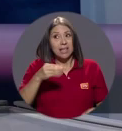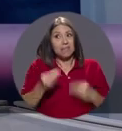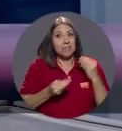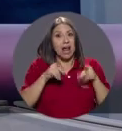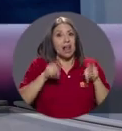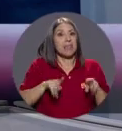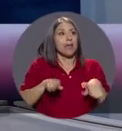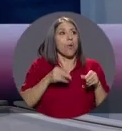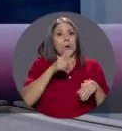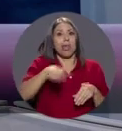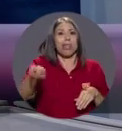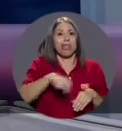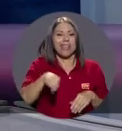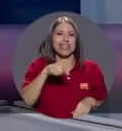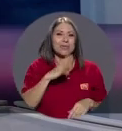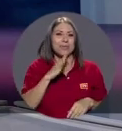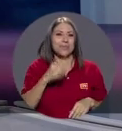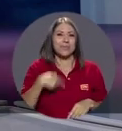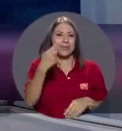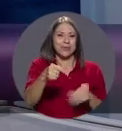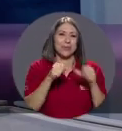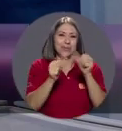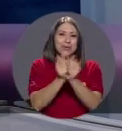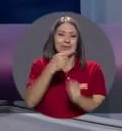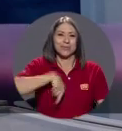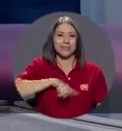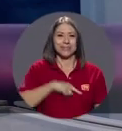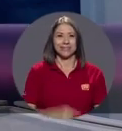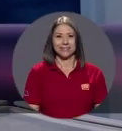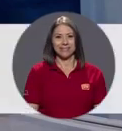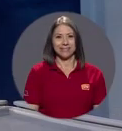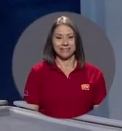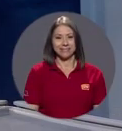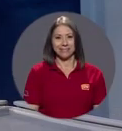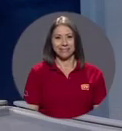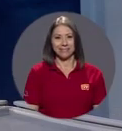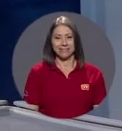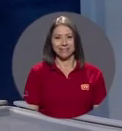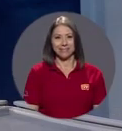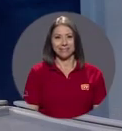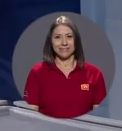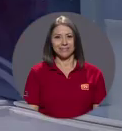la movilidad de la gente. De eso vamos a hablar en el siguiente bloque. Quédese con una mirada, que ya volvemos.